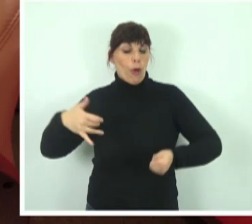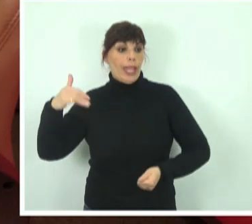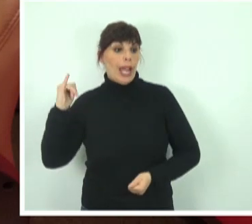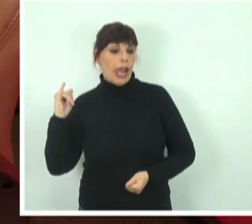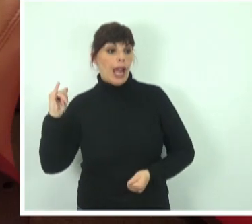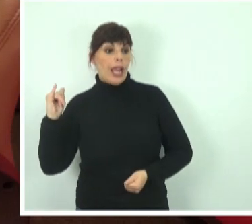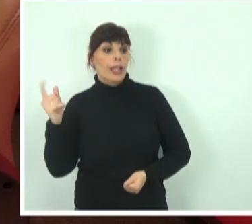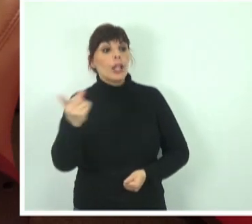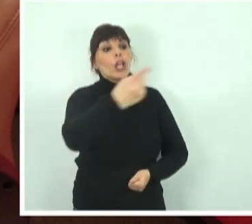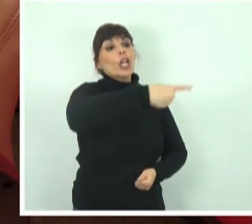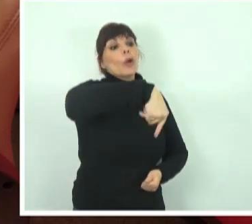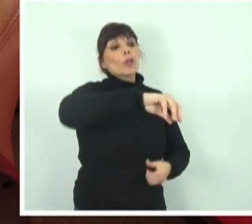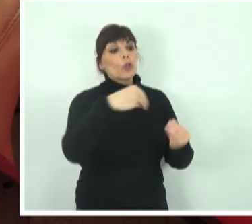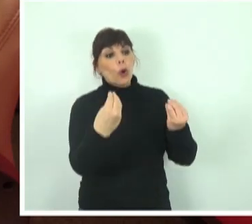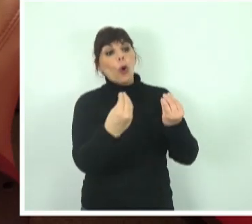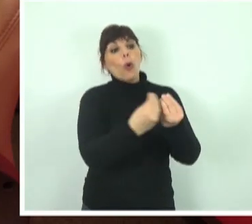todos los santificados.